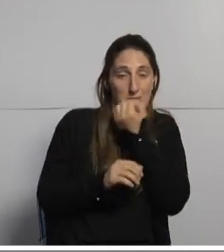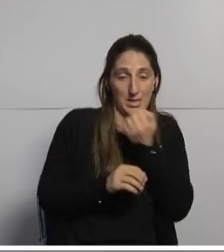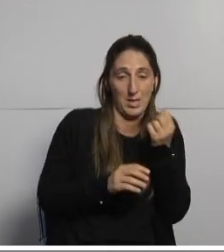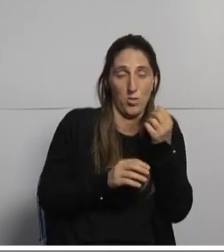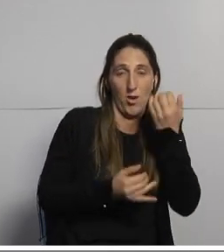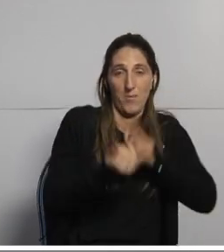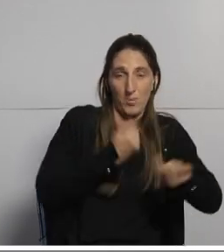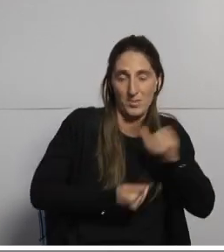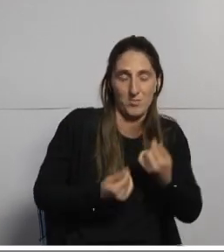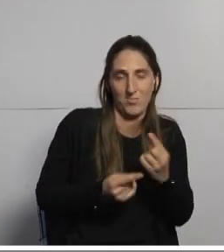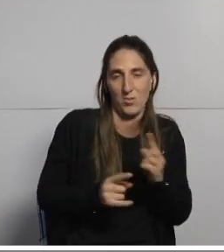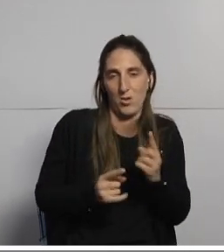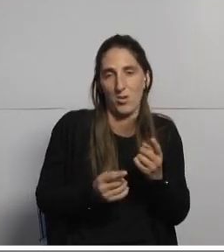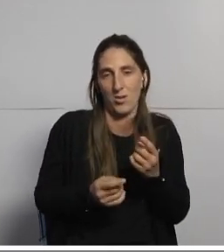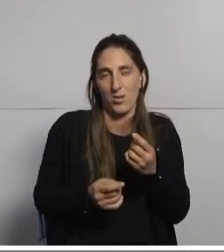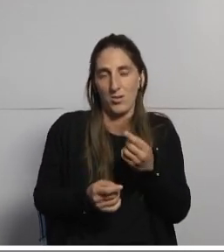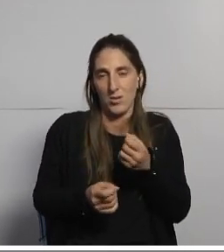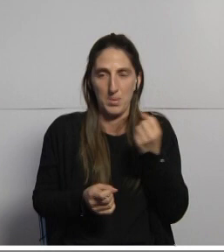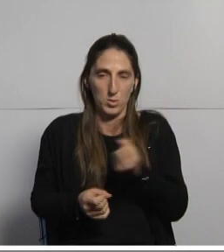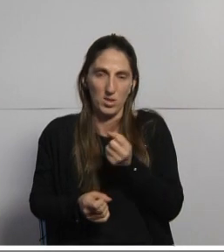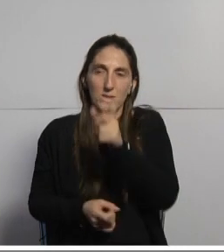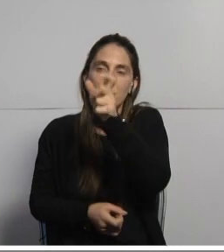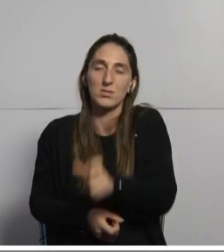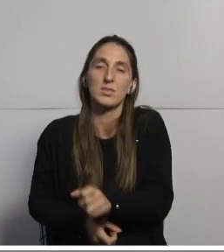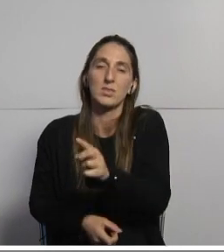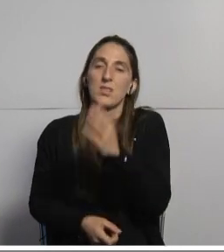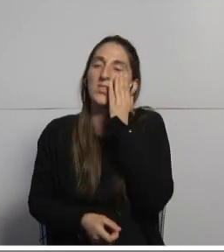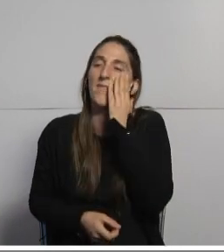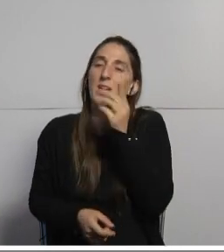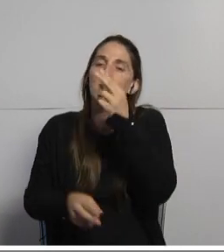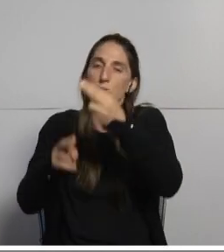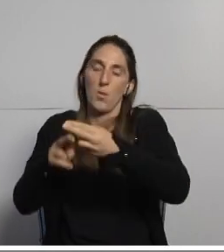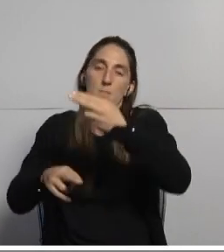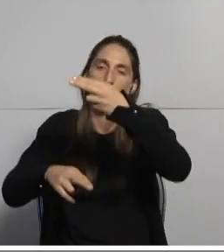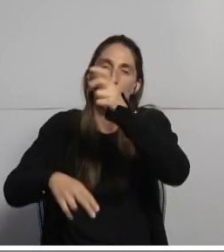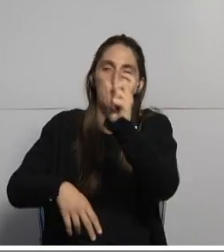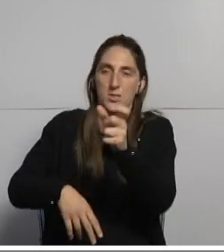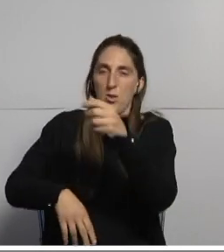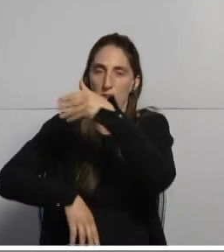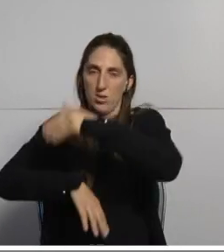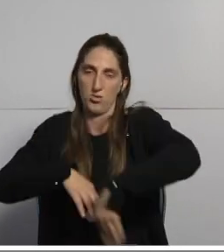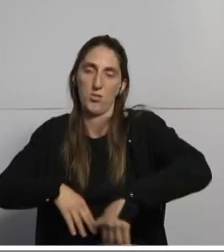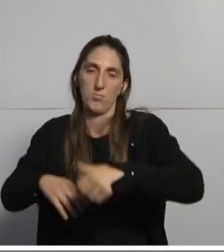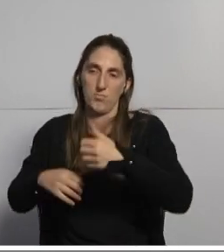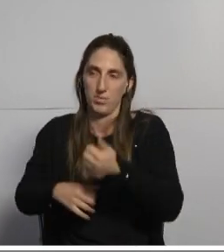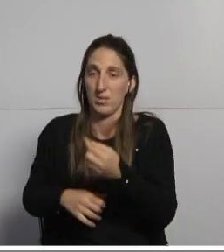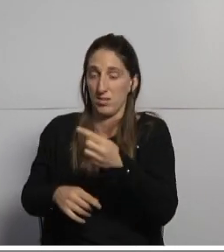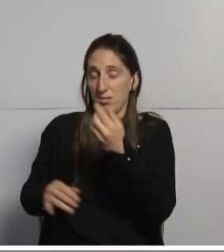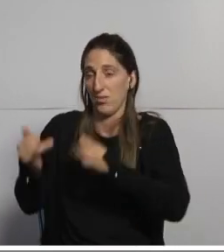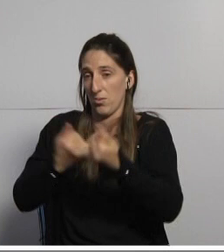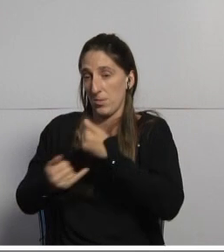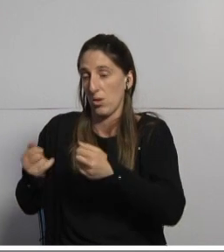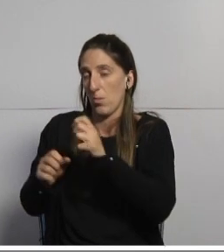importante realmente saber de qué persona estamos hablando con nombre y apellido y su dirección real, sino que esa información se